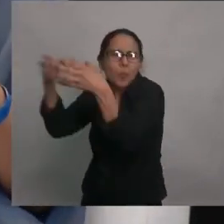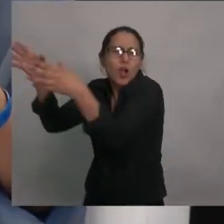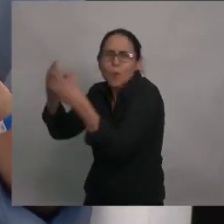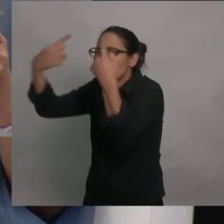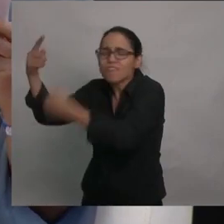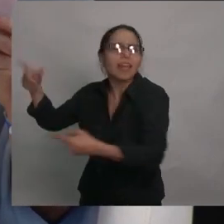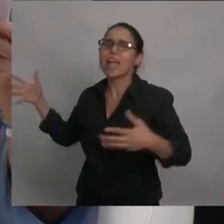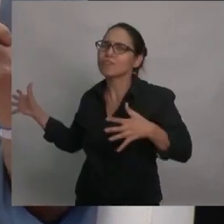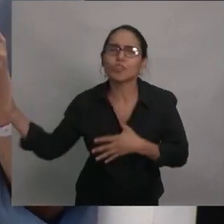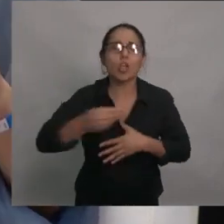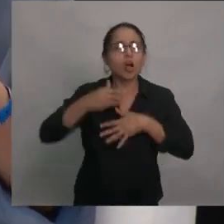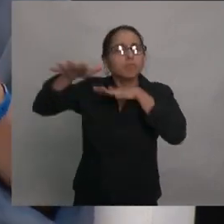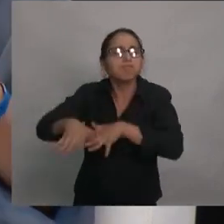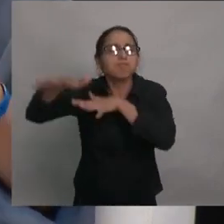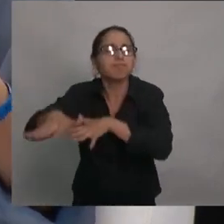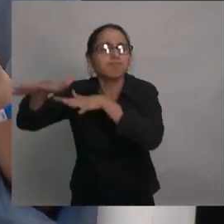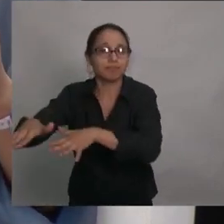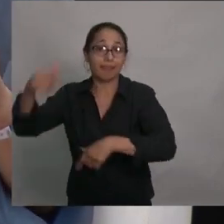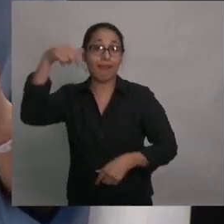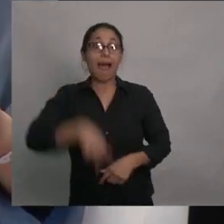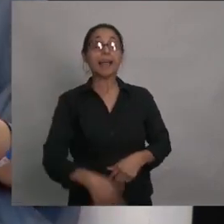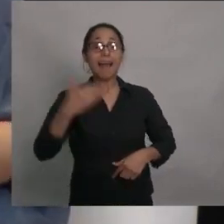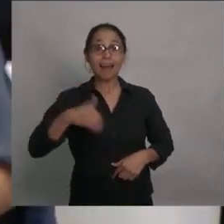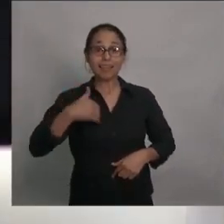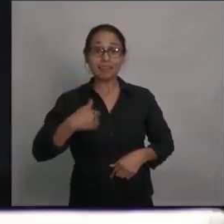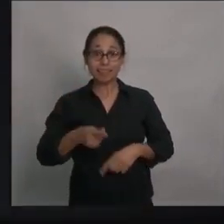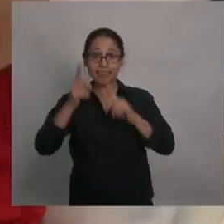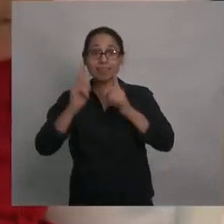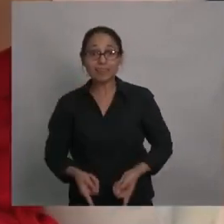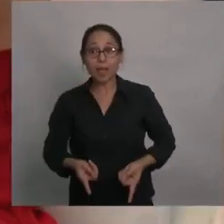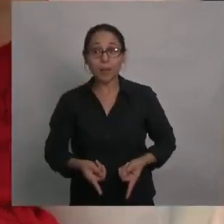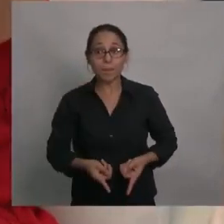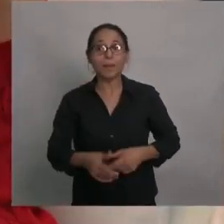Nora Cortiñas, aquí en Argentina, ese mismo día,